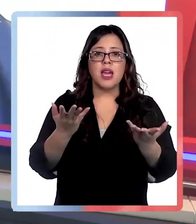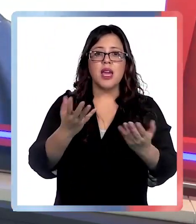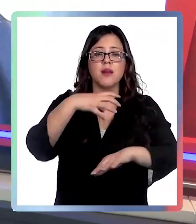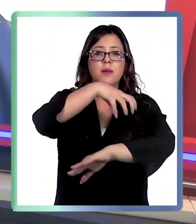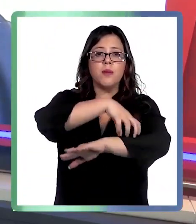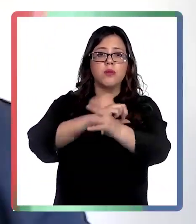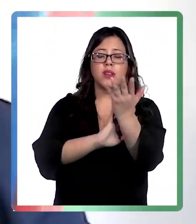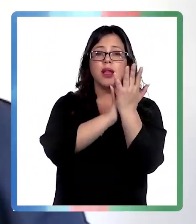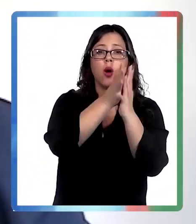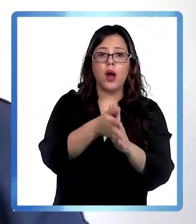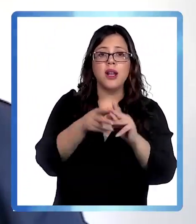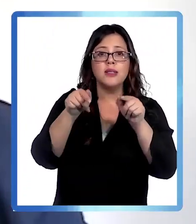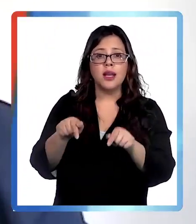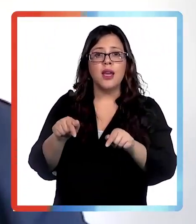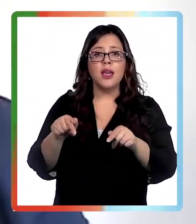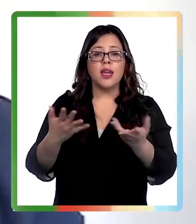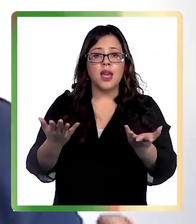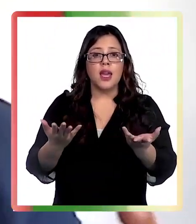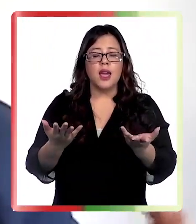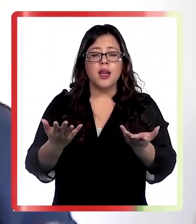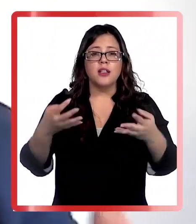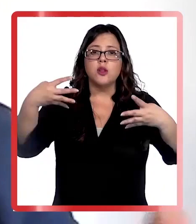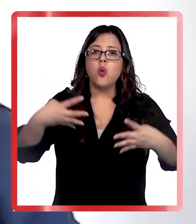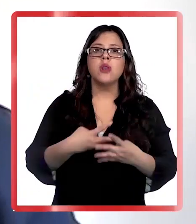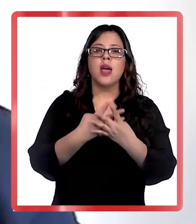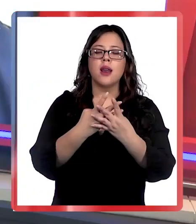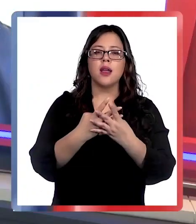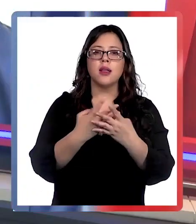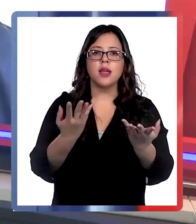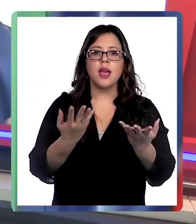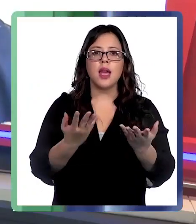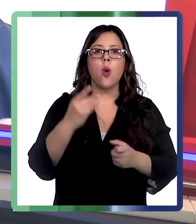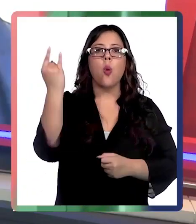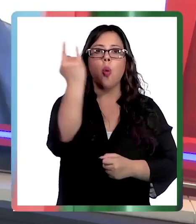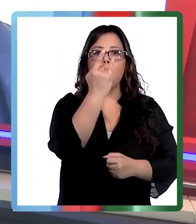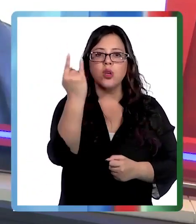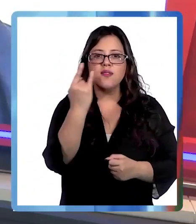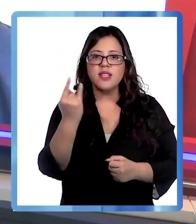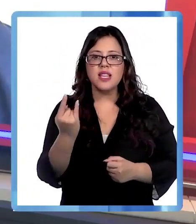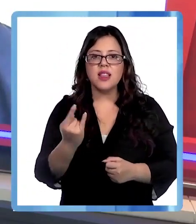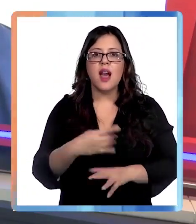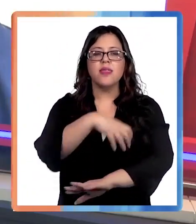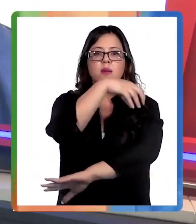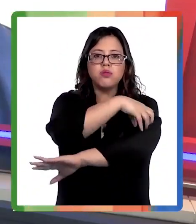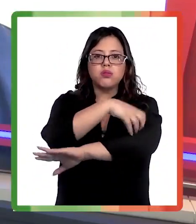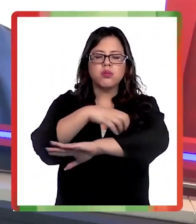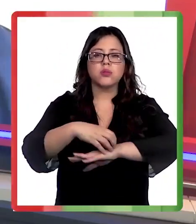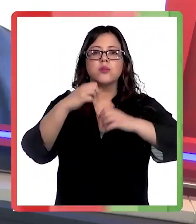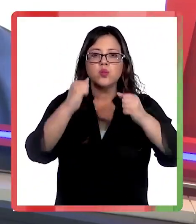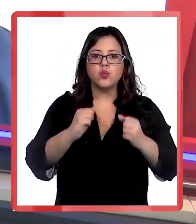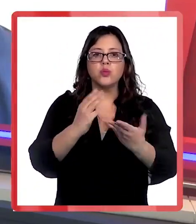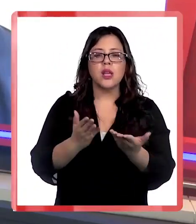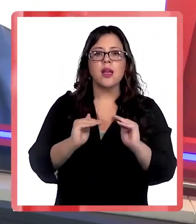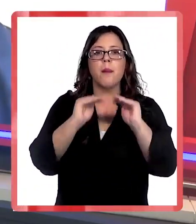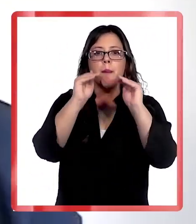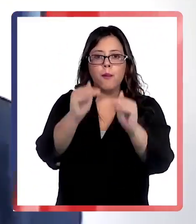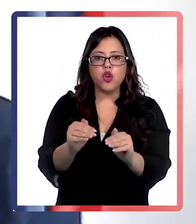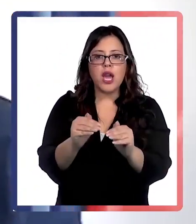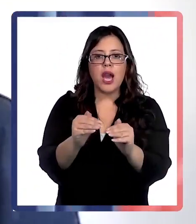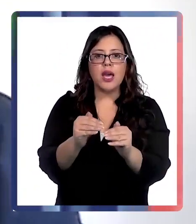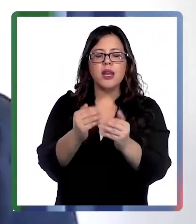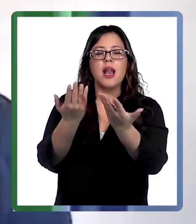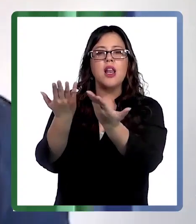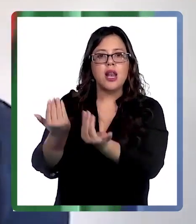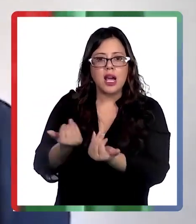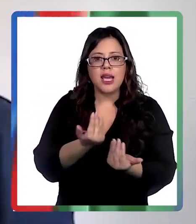Costa Araucanía. Y ahí, hemos generado una red con las universidades del territorio para poder apoyar